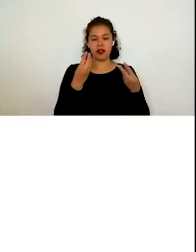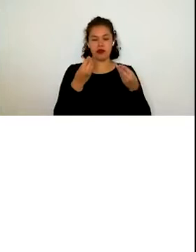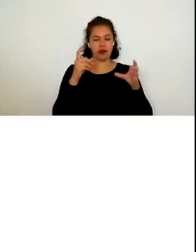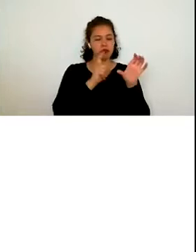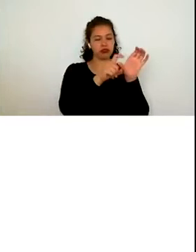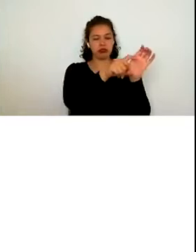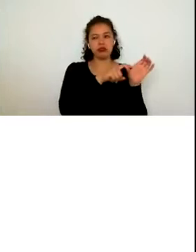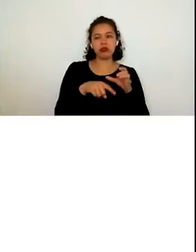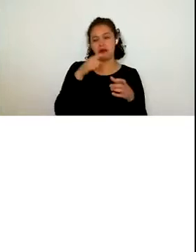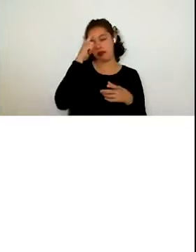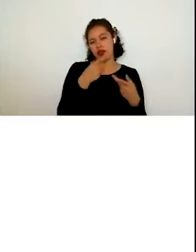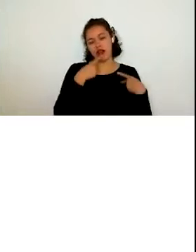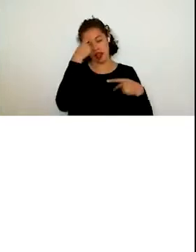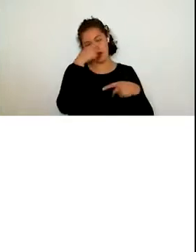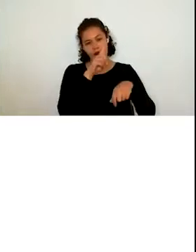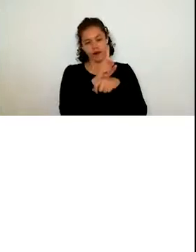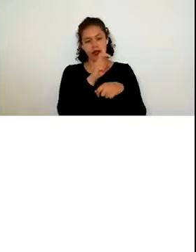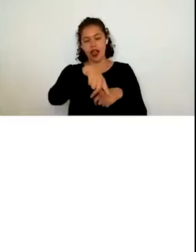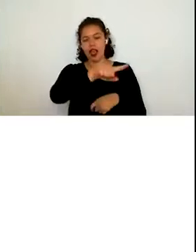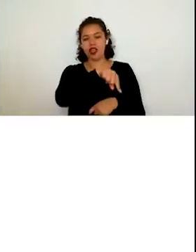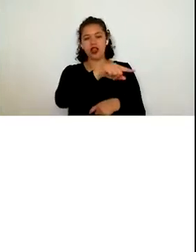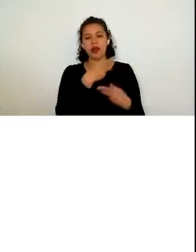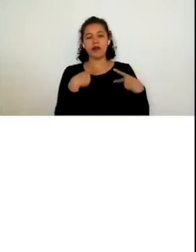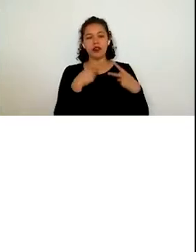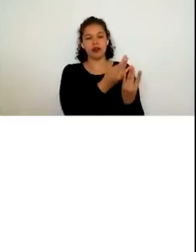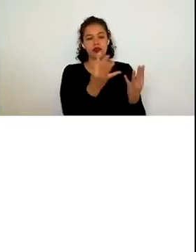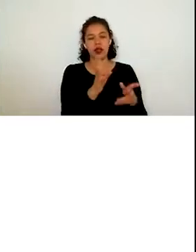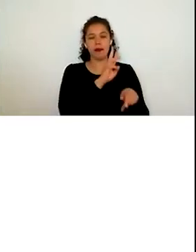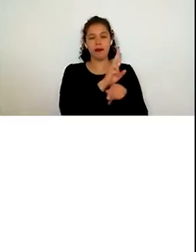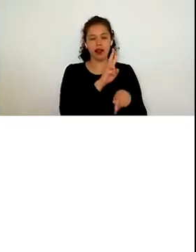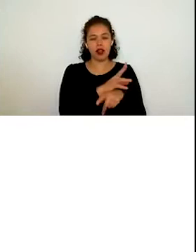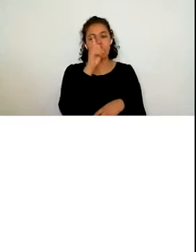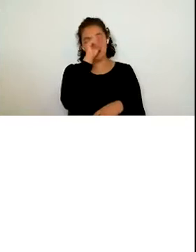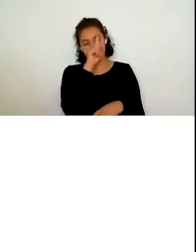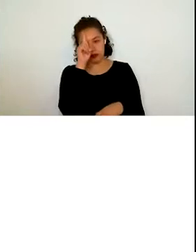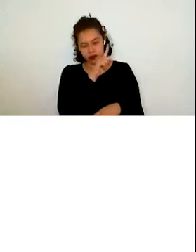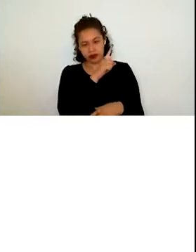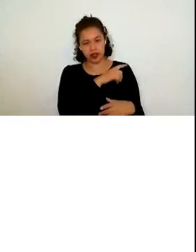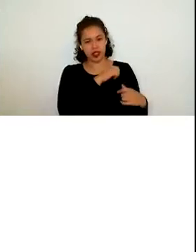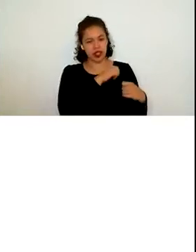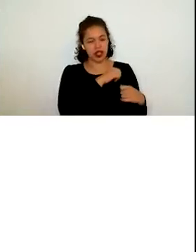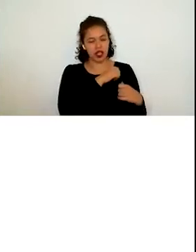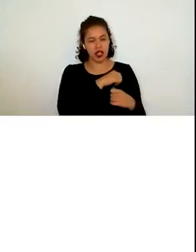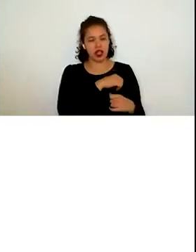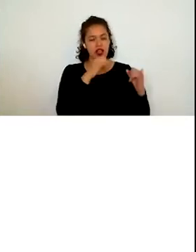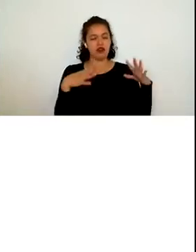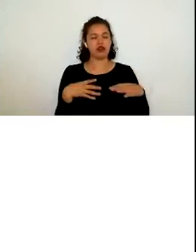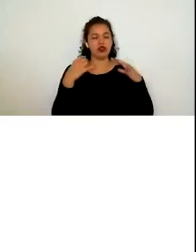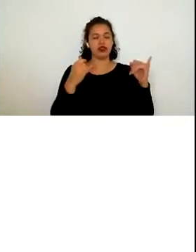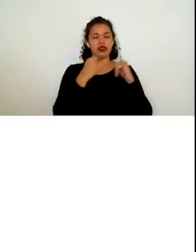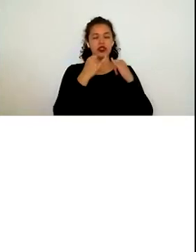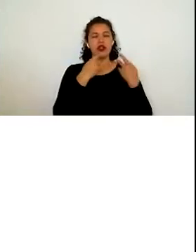ejercen funciones de vigilancia, rectoras, asesoras, de una fundación o institución benéfica para que se